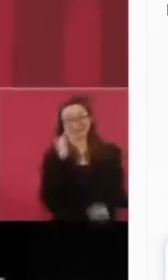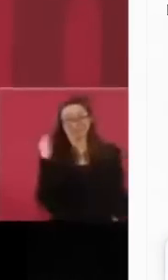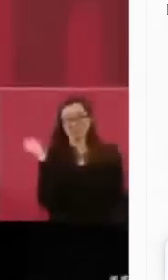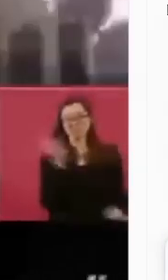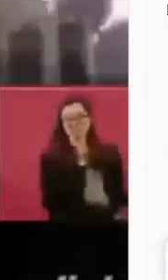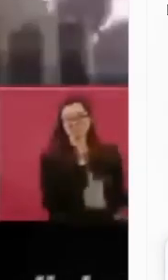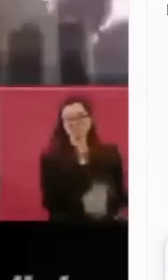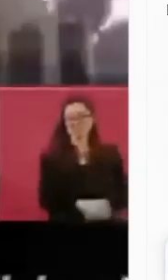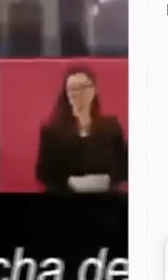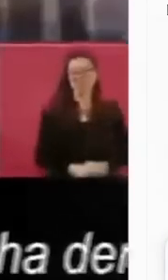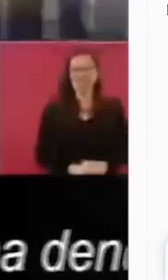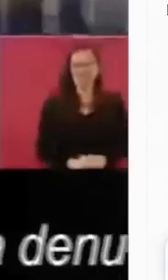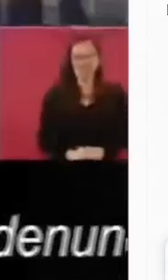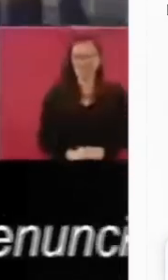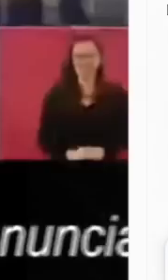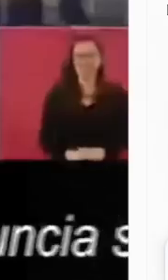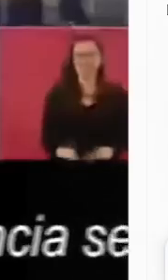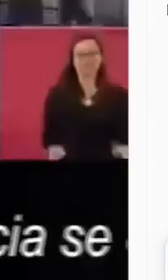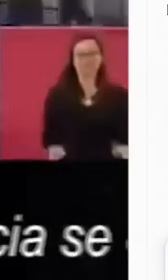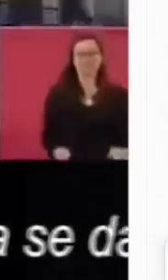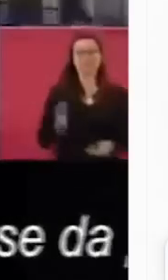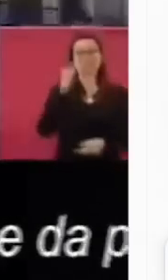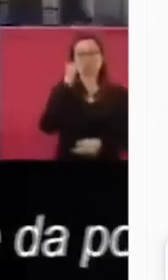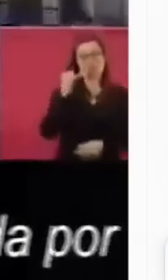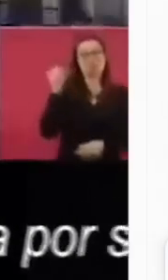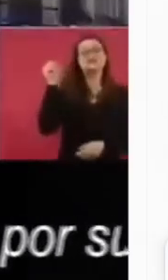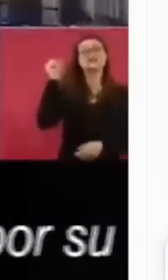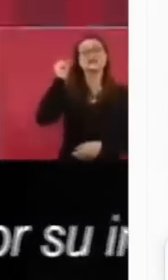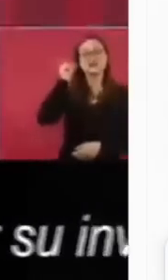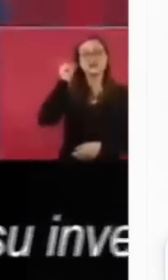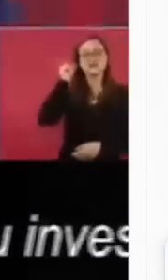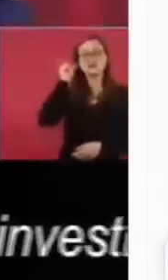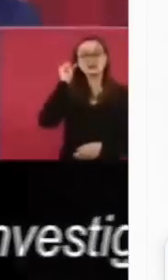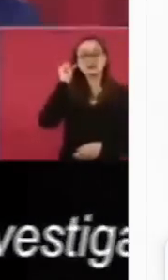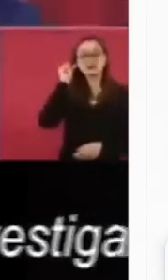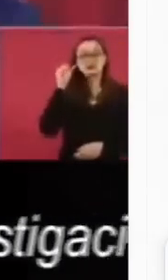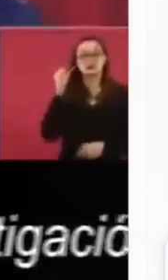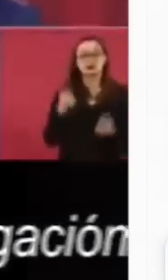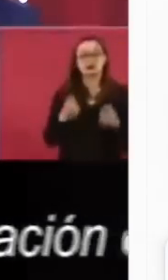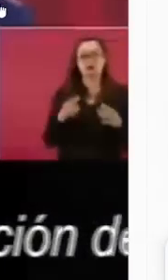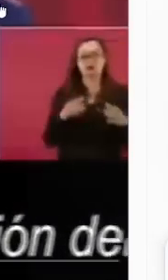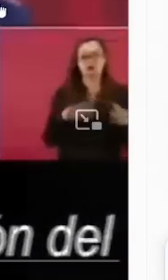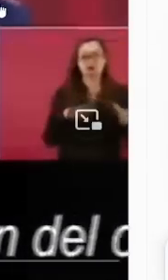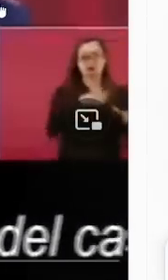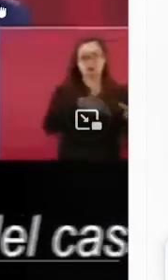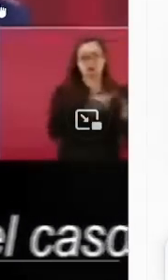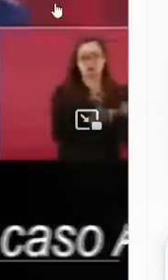Ayer presentaron una denuncia a unos abogados en contra de Alejandro Encinas.